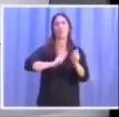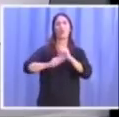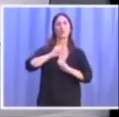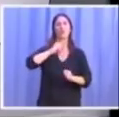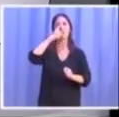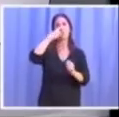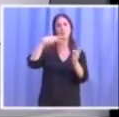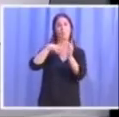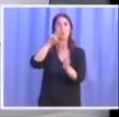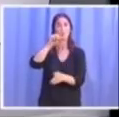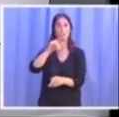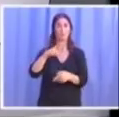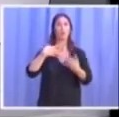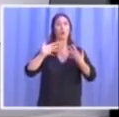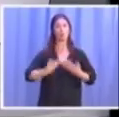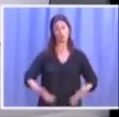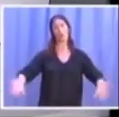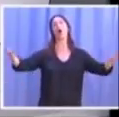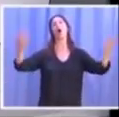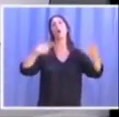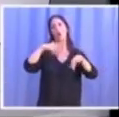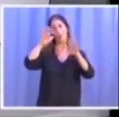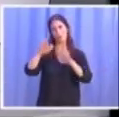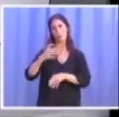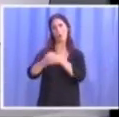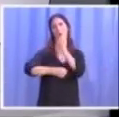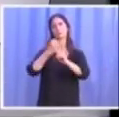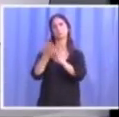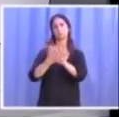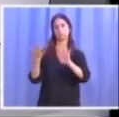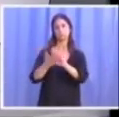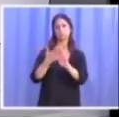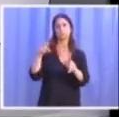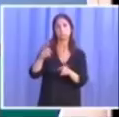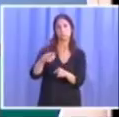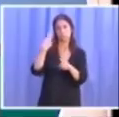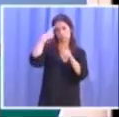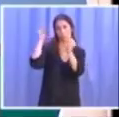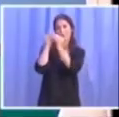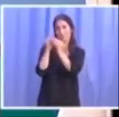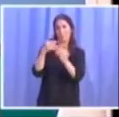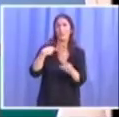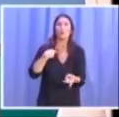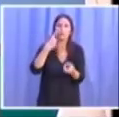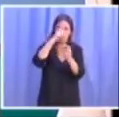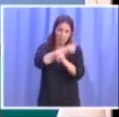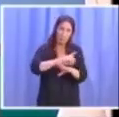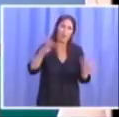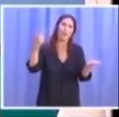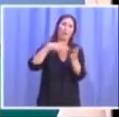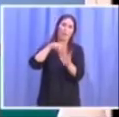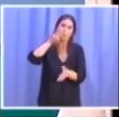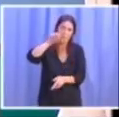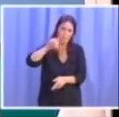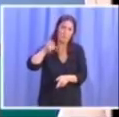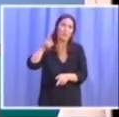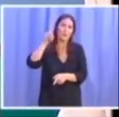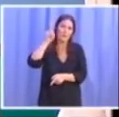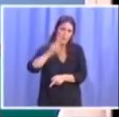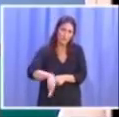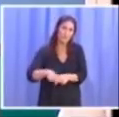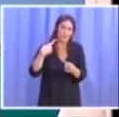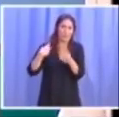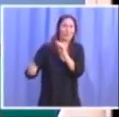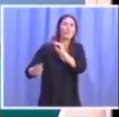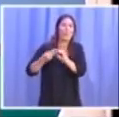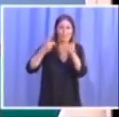Dicho eso, claro que estoy por el acelerador de partículas, pero eso es un lugar común. Claro que estoy por el 2031, pero eso es un lugar